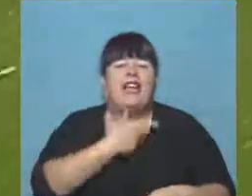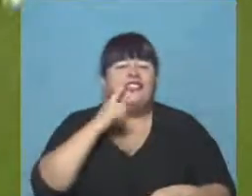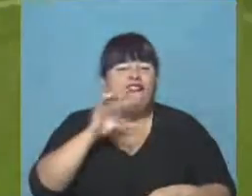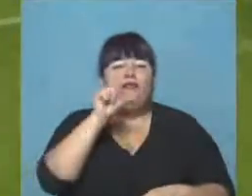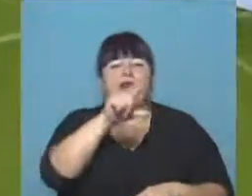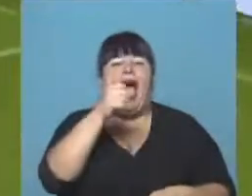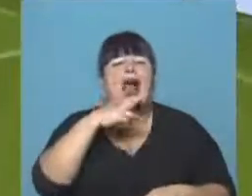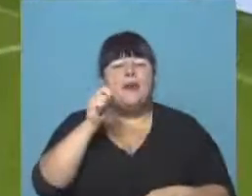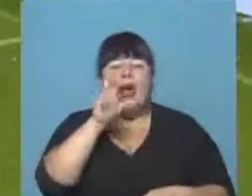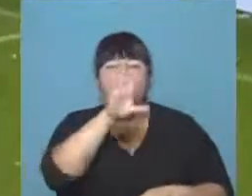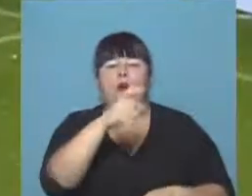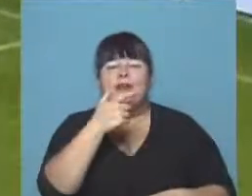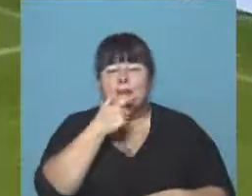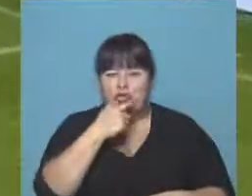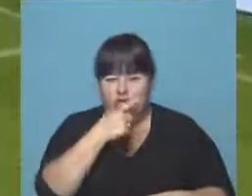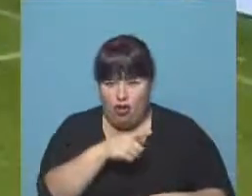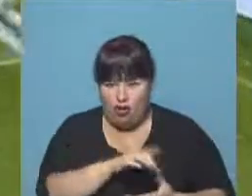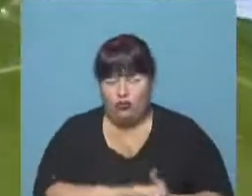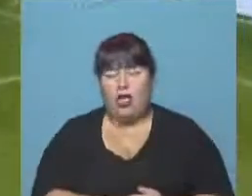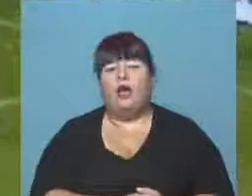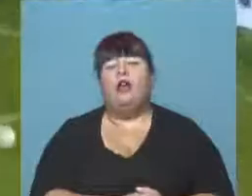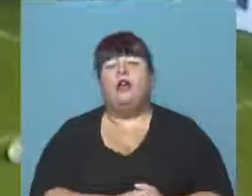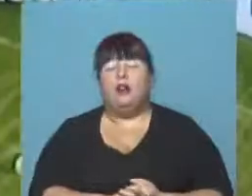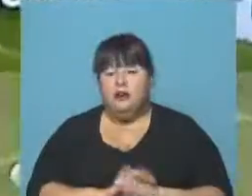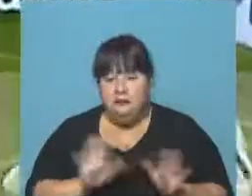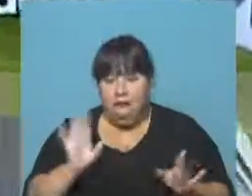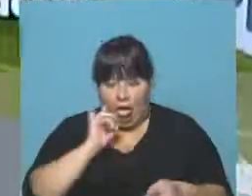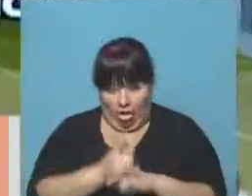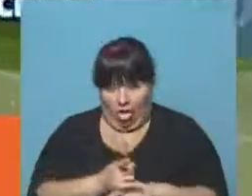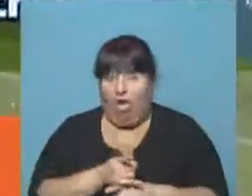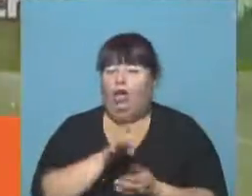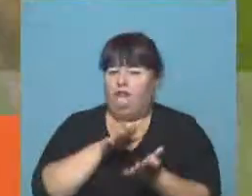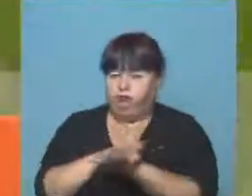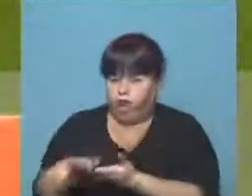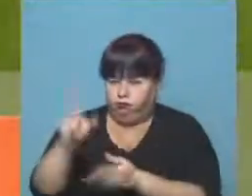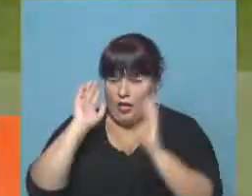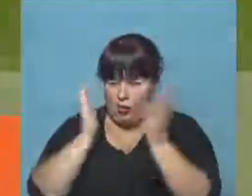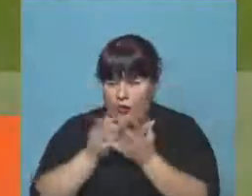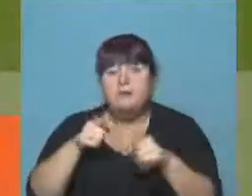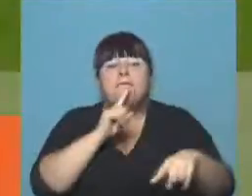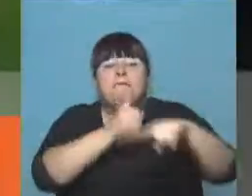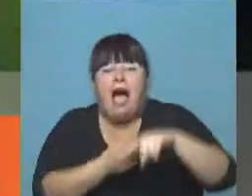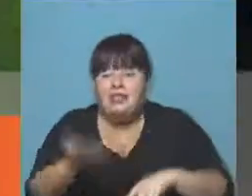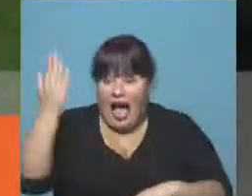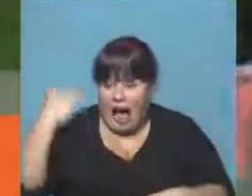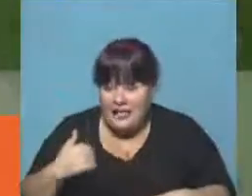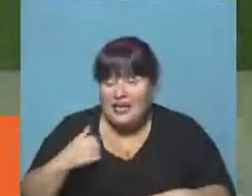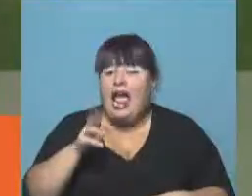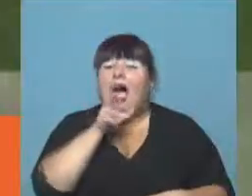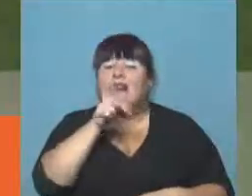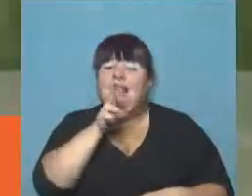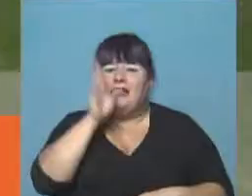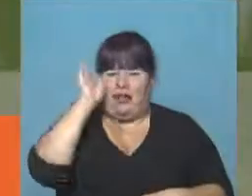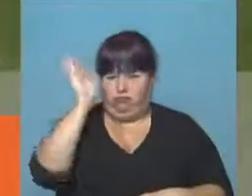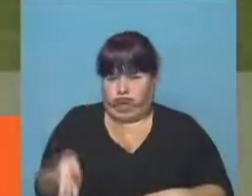General Alvear, en la provincia de Mendoza. Pero lo cierto que a este capítulo se le suma ayer la victoria de Atlanta, dejando